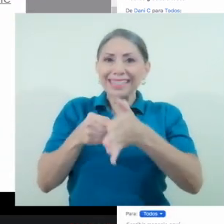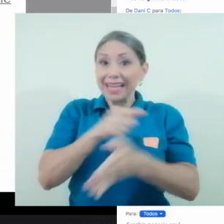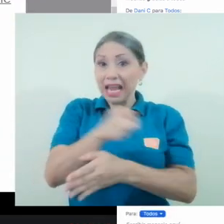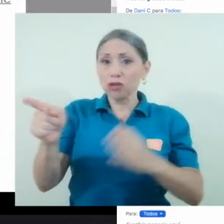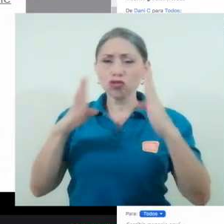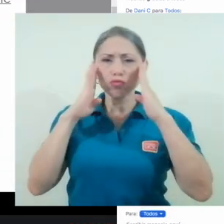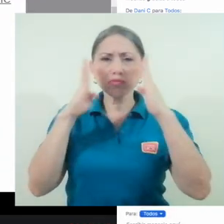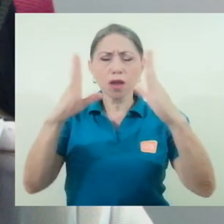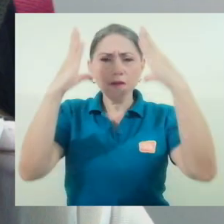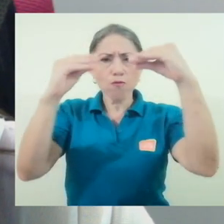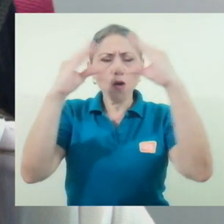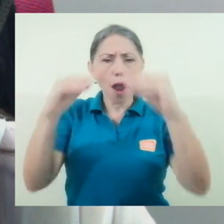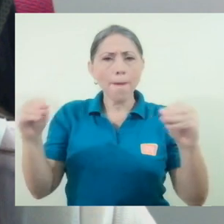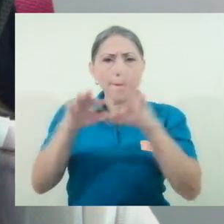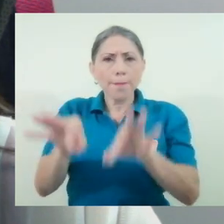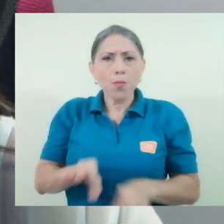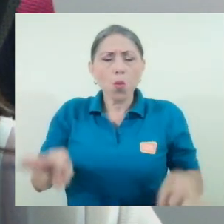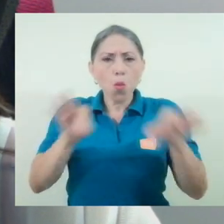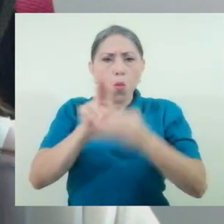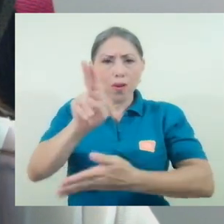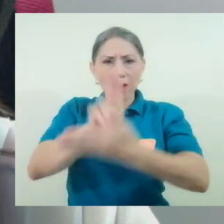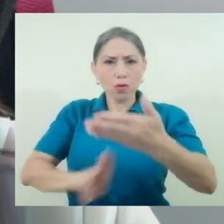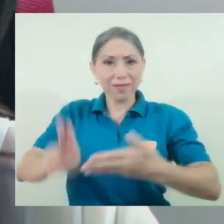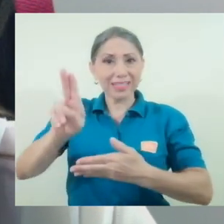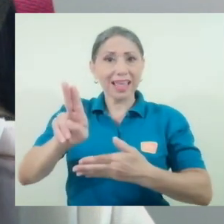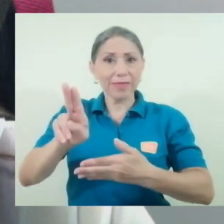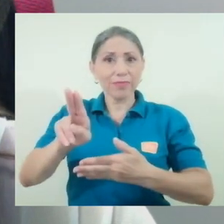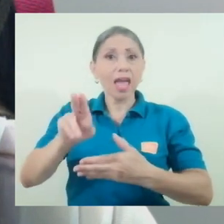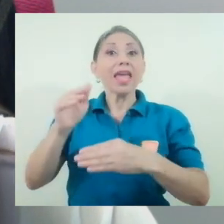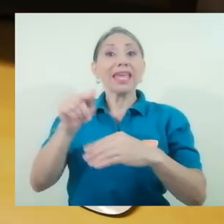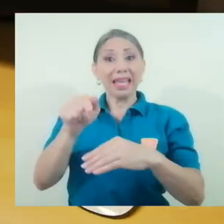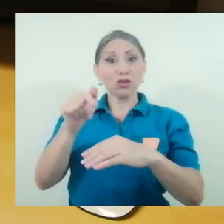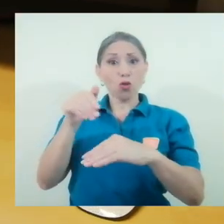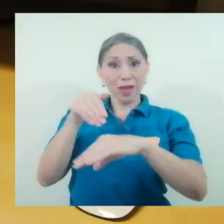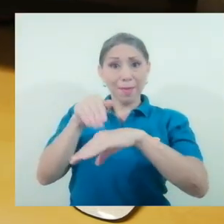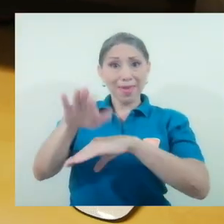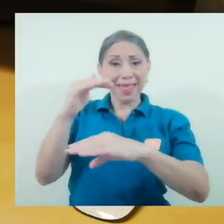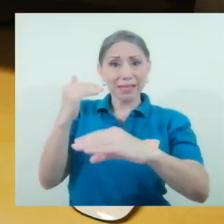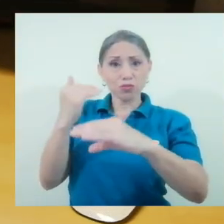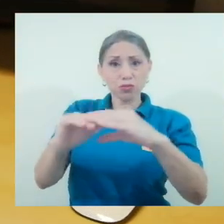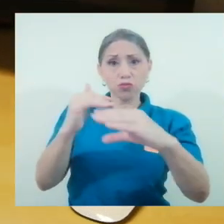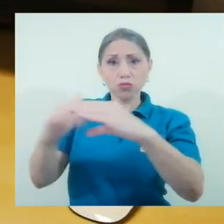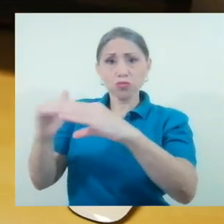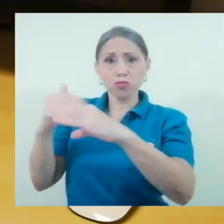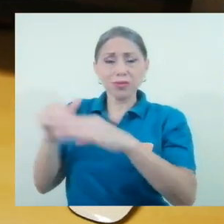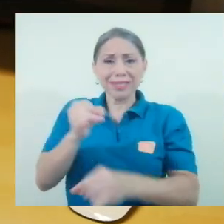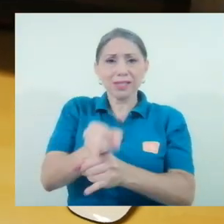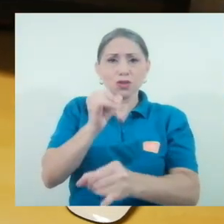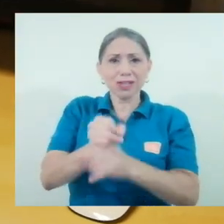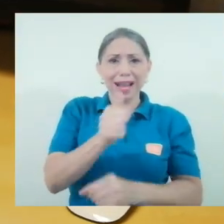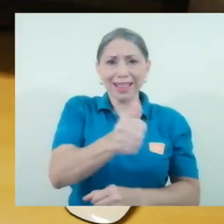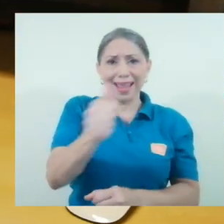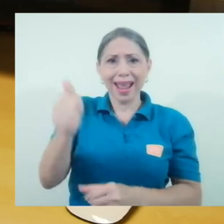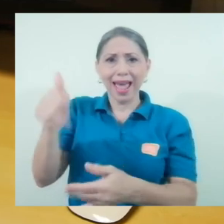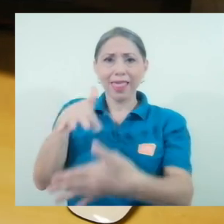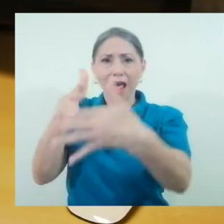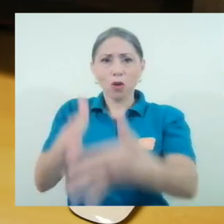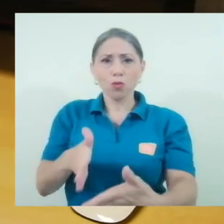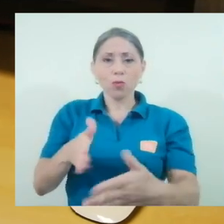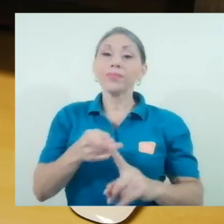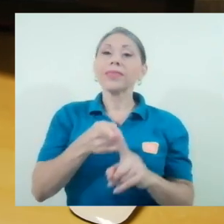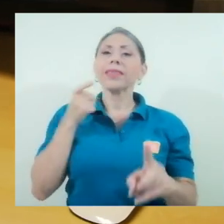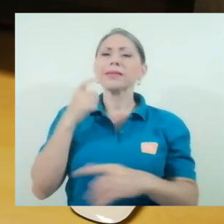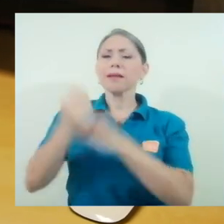pendientes de las informaciones más relevantes de la universidad que son enviadas al correo institucional de cada alumno. Desde el